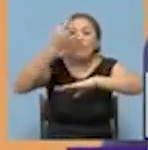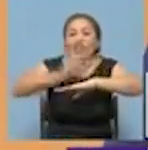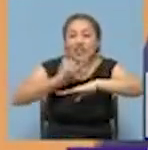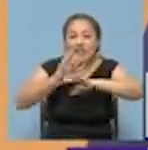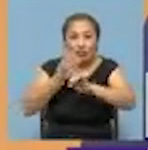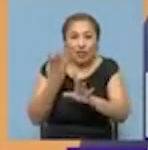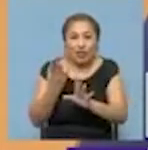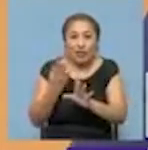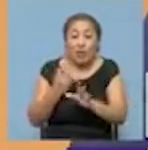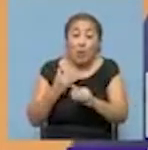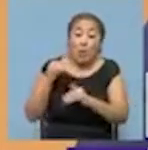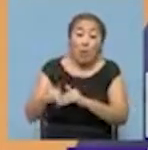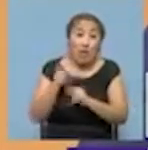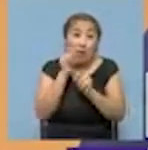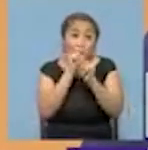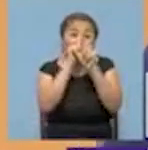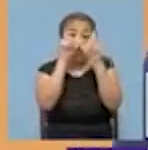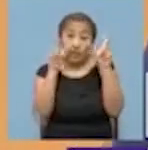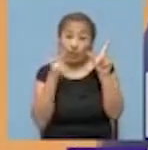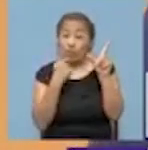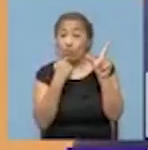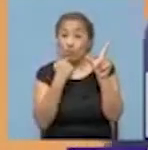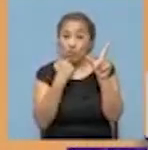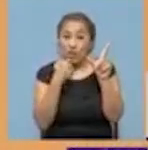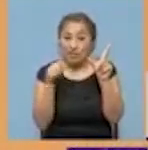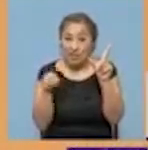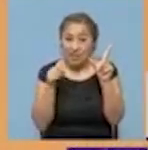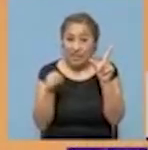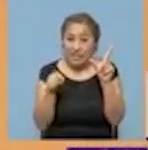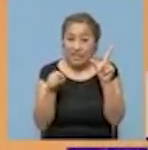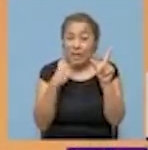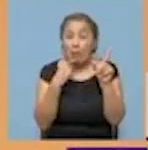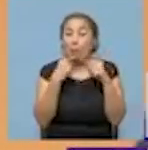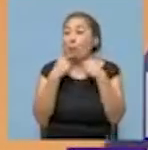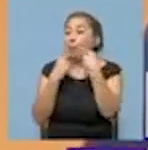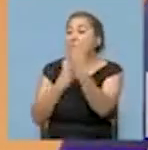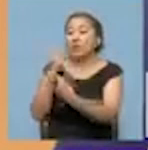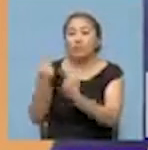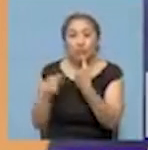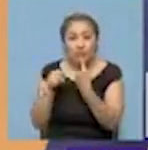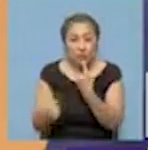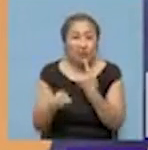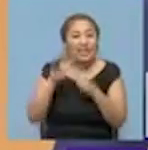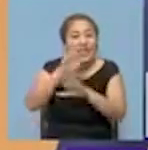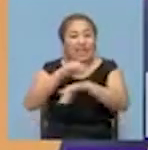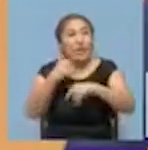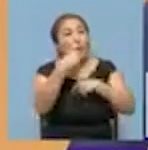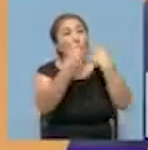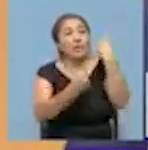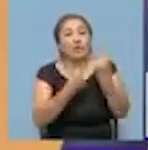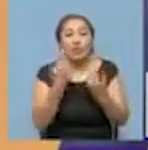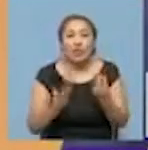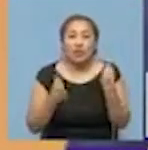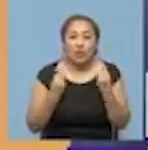educación a medida que surge la inquietud natural no forzadamente si no el chico va preguntando en la